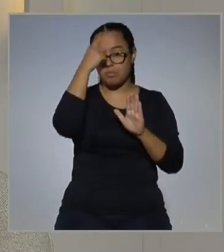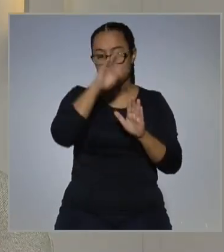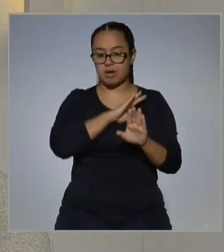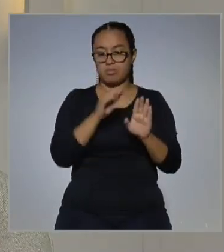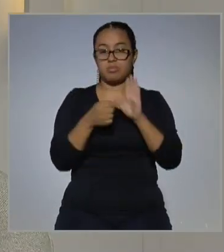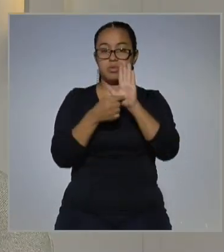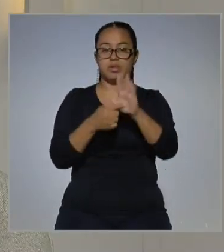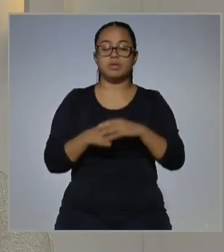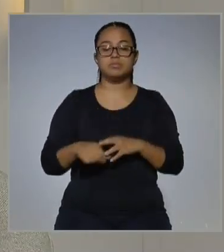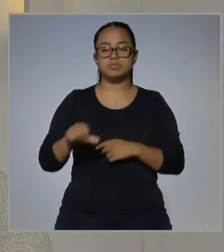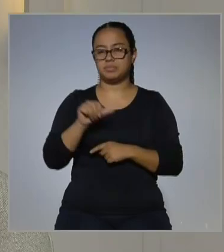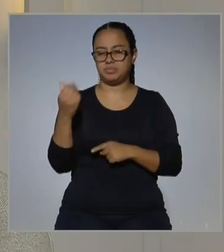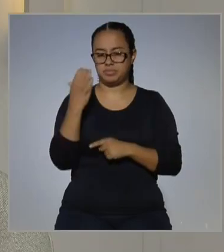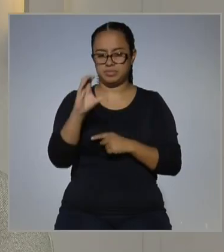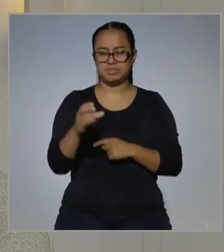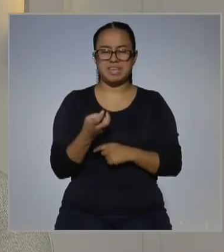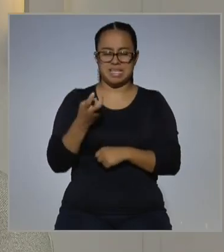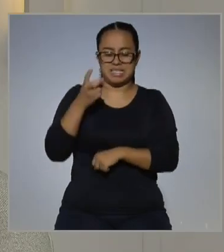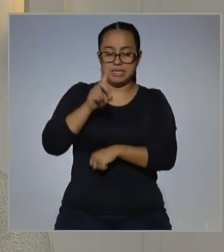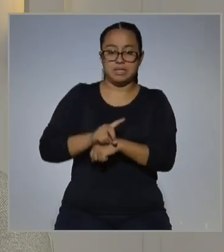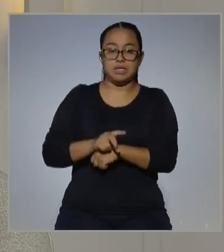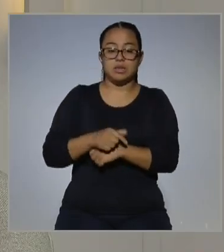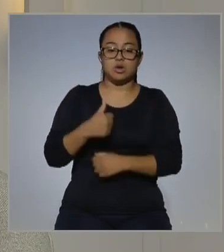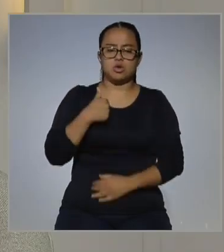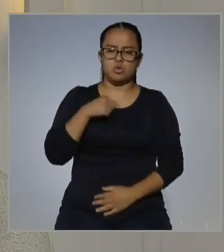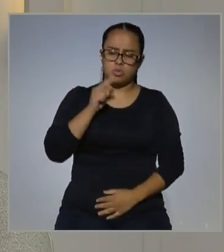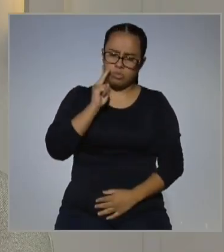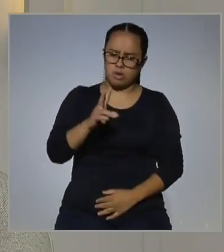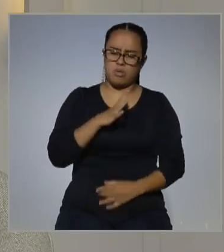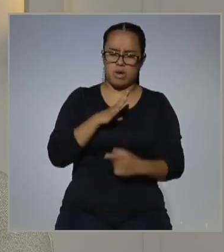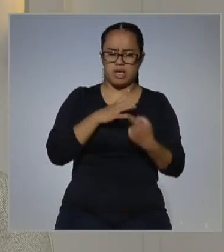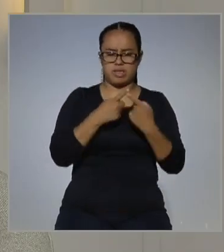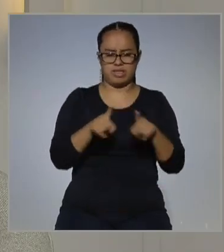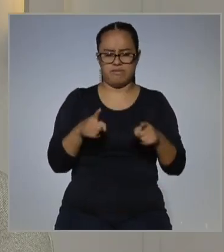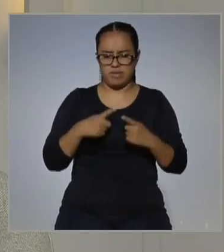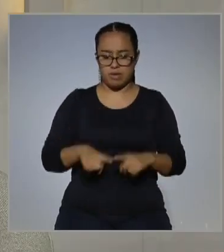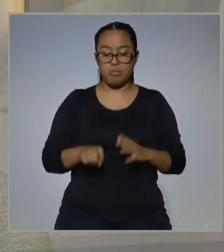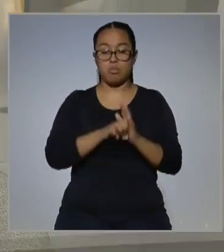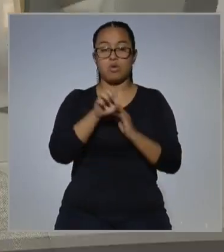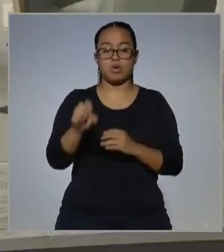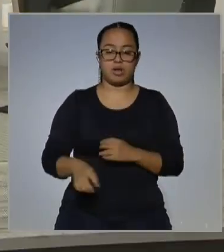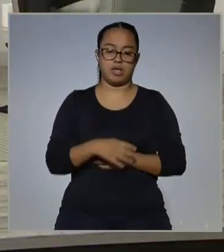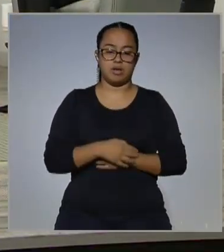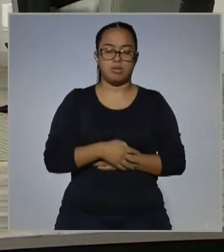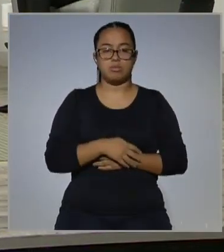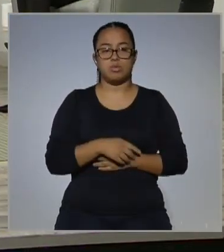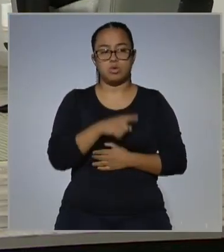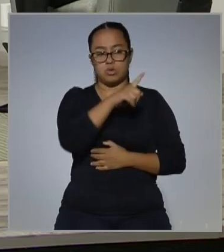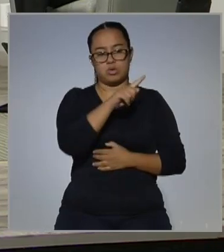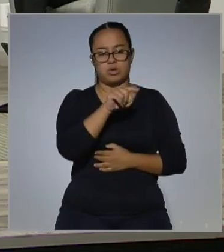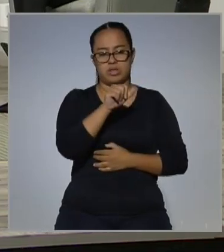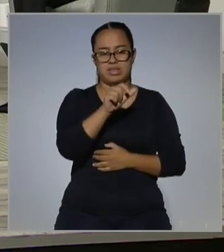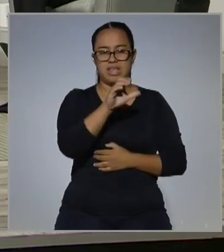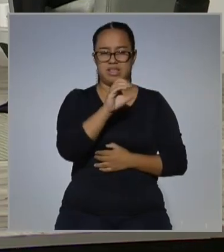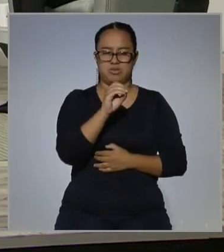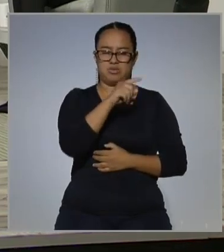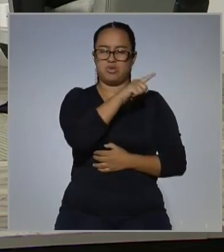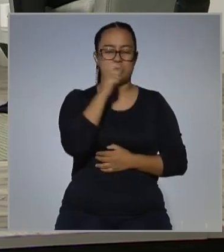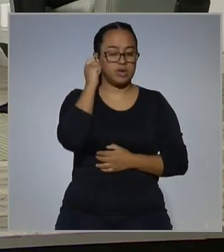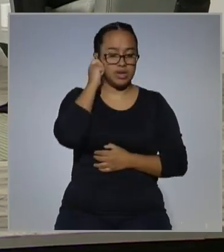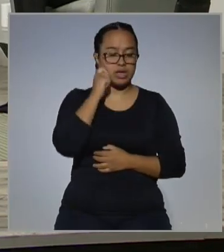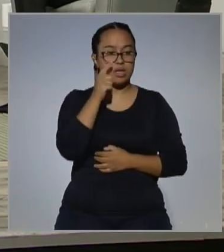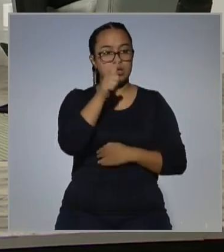Lucero nos dice: yo sobre esta celebración yo noto claras diferencias. Por ejemplo, en la procesión que se hace en Taxco Guerrero, la cual